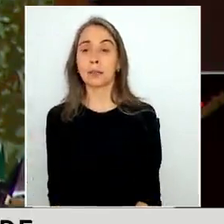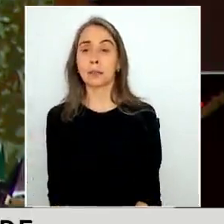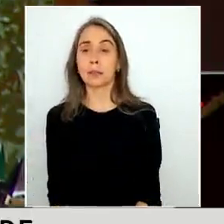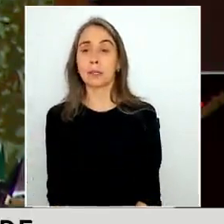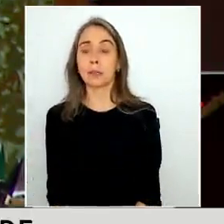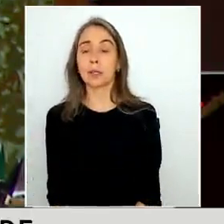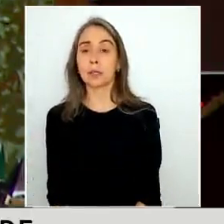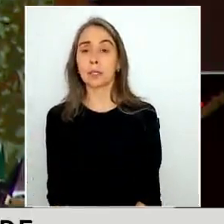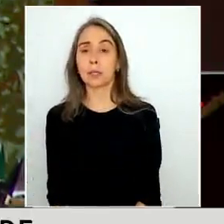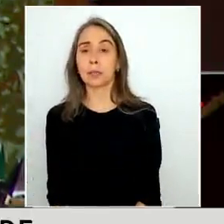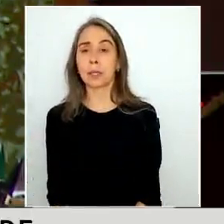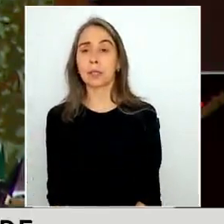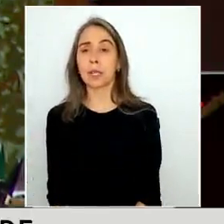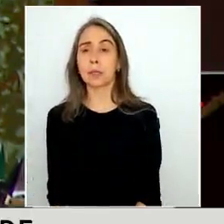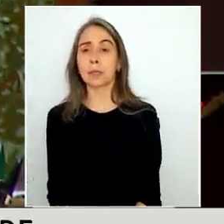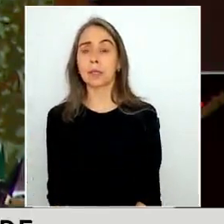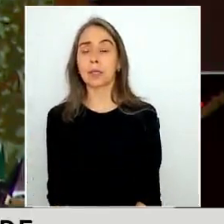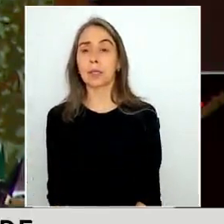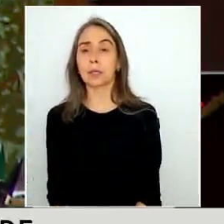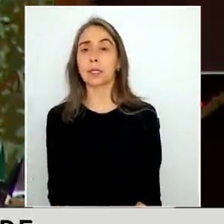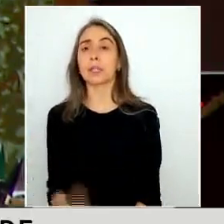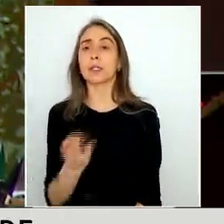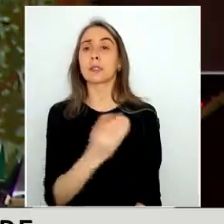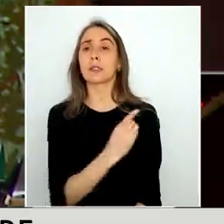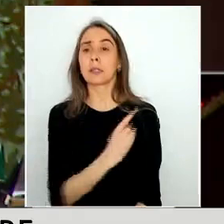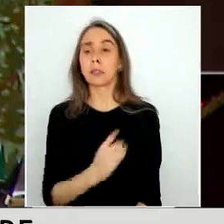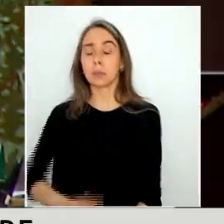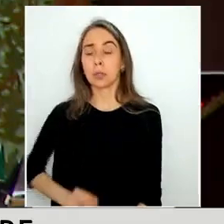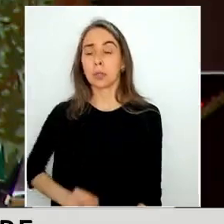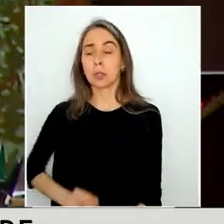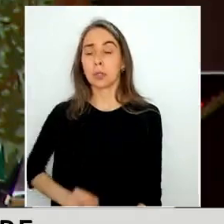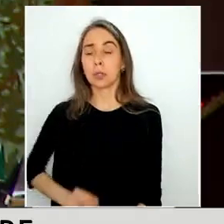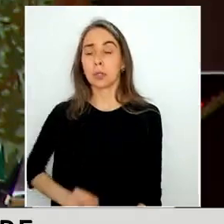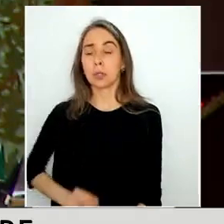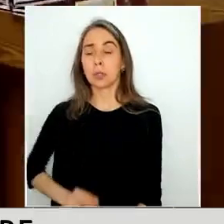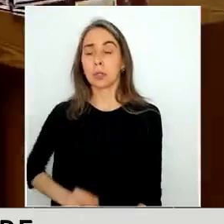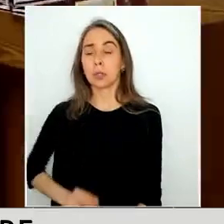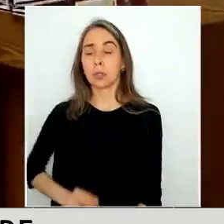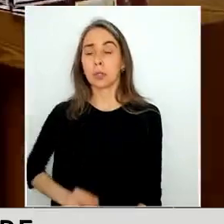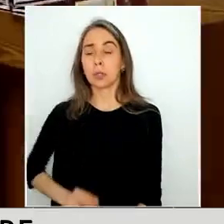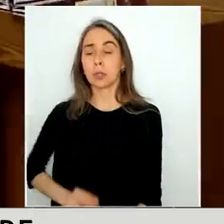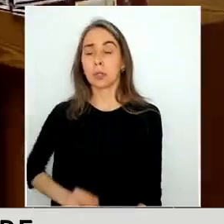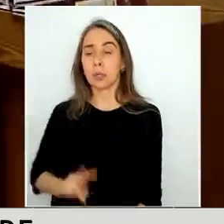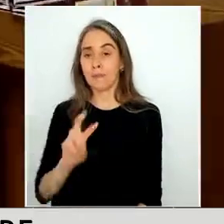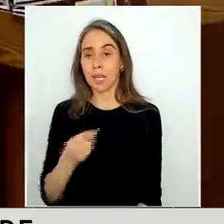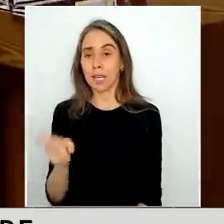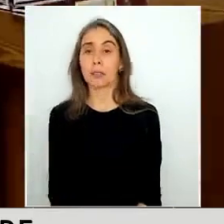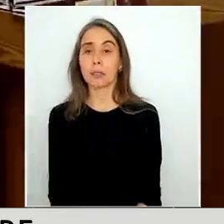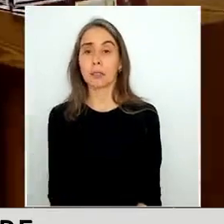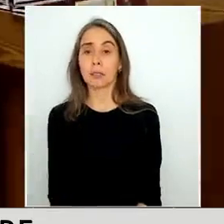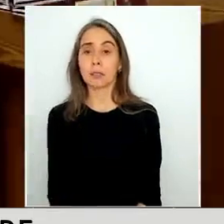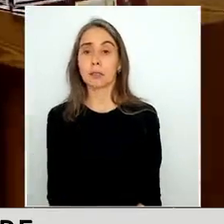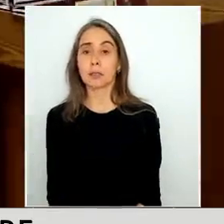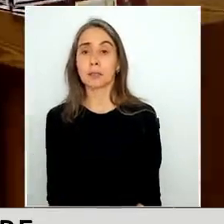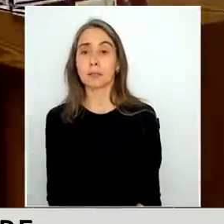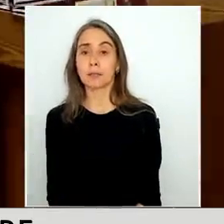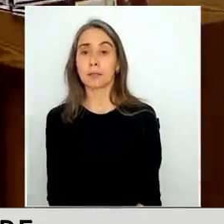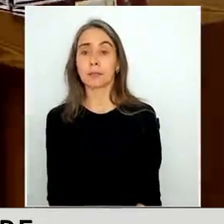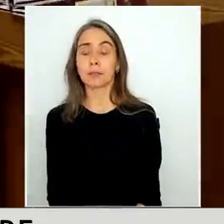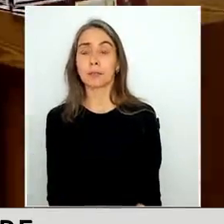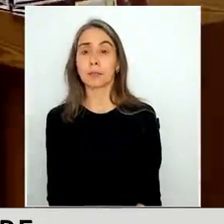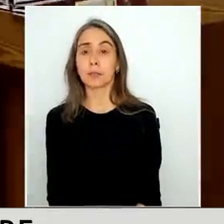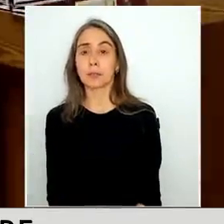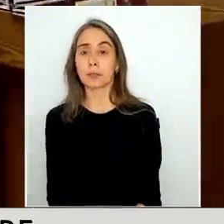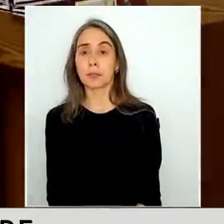rendido diputado Nelson venega tiene usted la palabra no está no Don